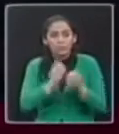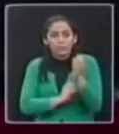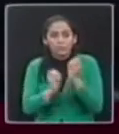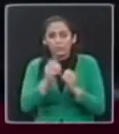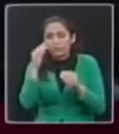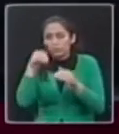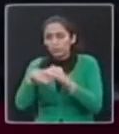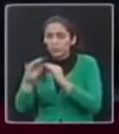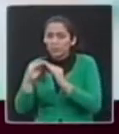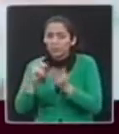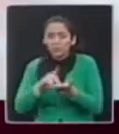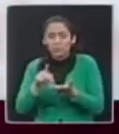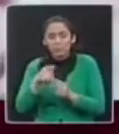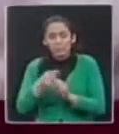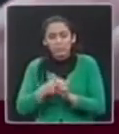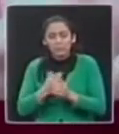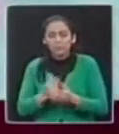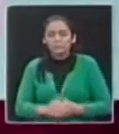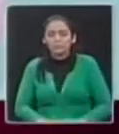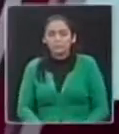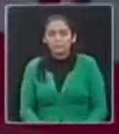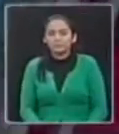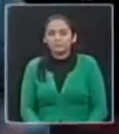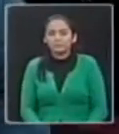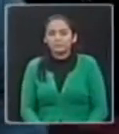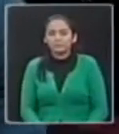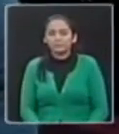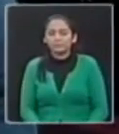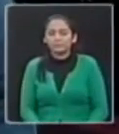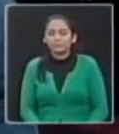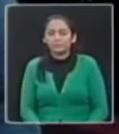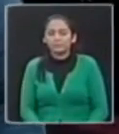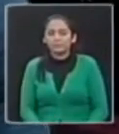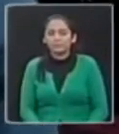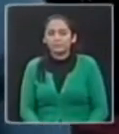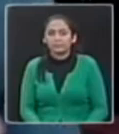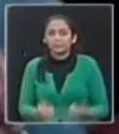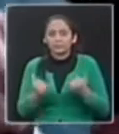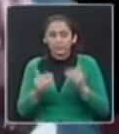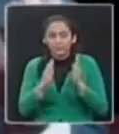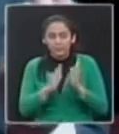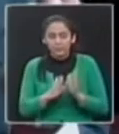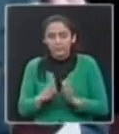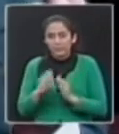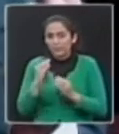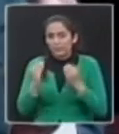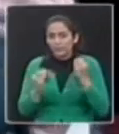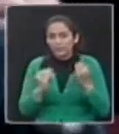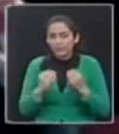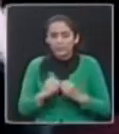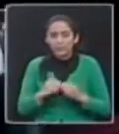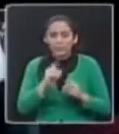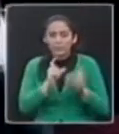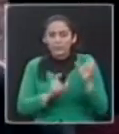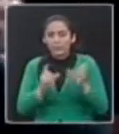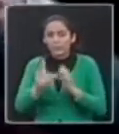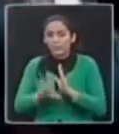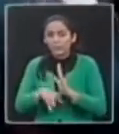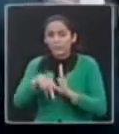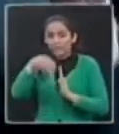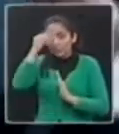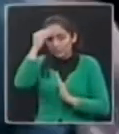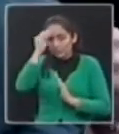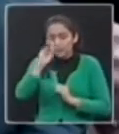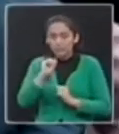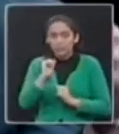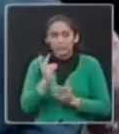en día existen las herramientas. Lo que queremos a través de las estructuras que proveemos es que el emprendedor vaya más allá del